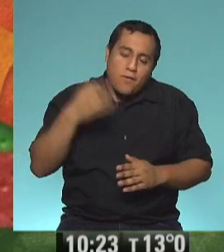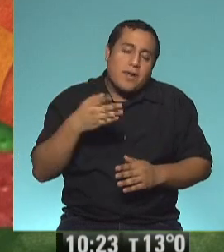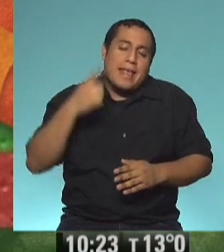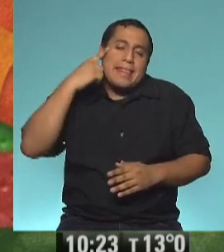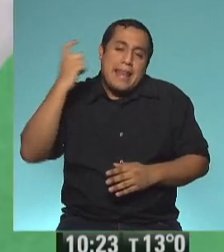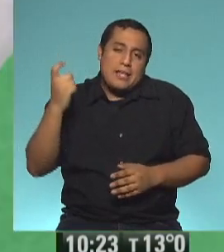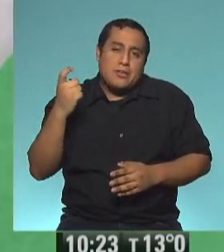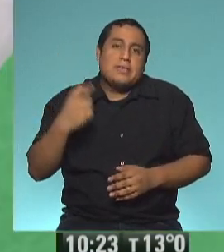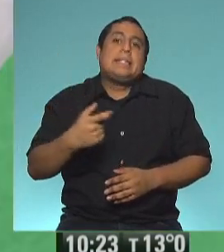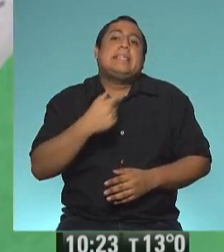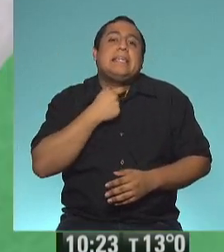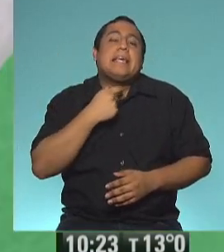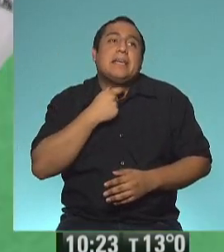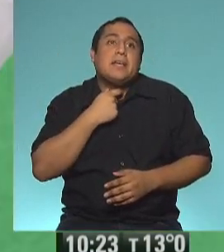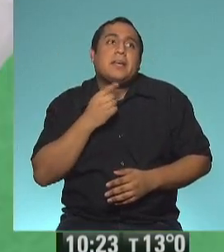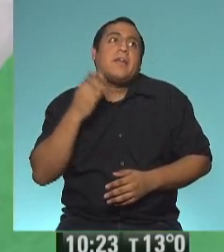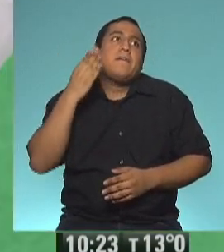Quiero